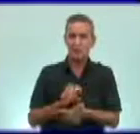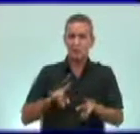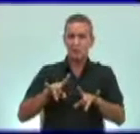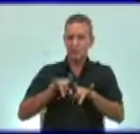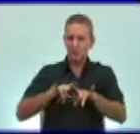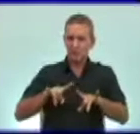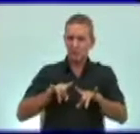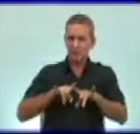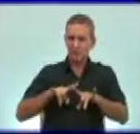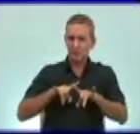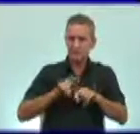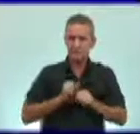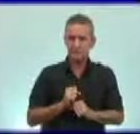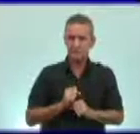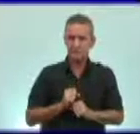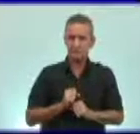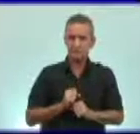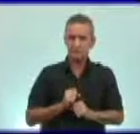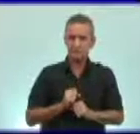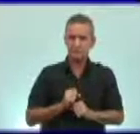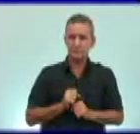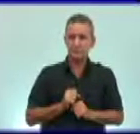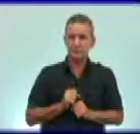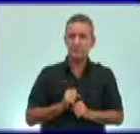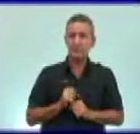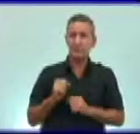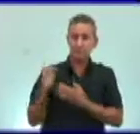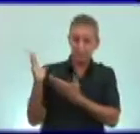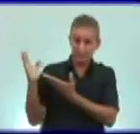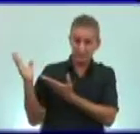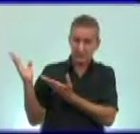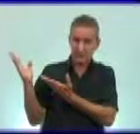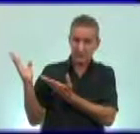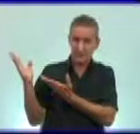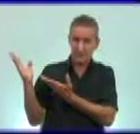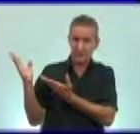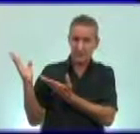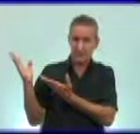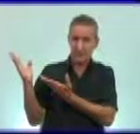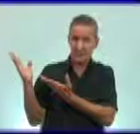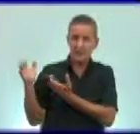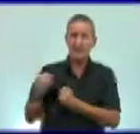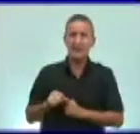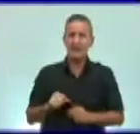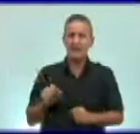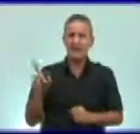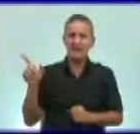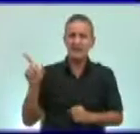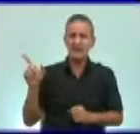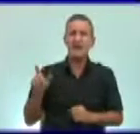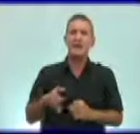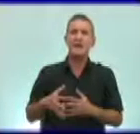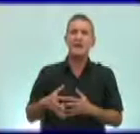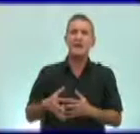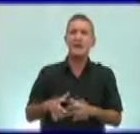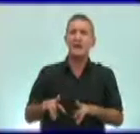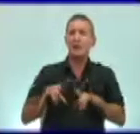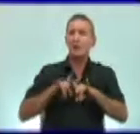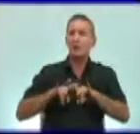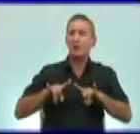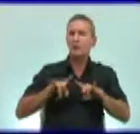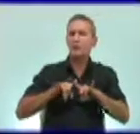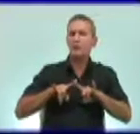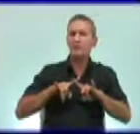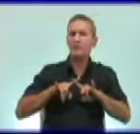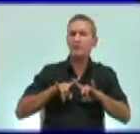Universitario, brazo armado de la Federación Estudiantil Universitaria. Y por lo tanto es